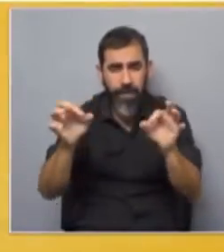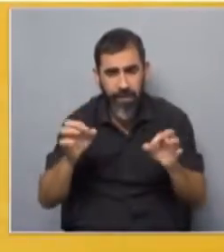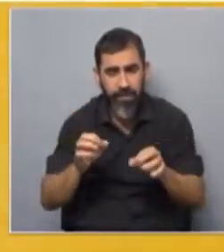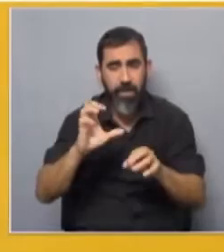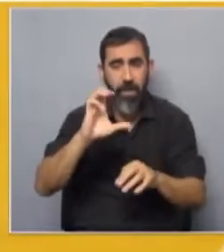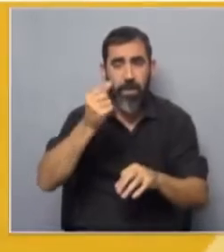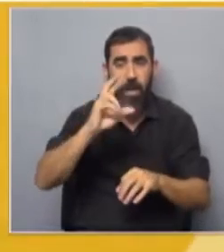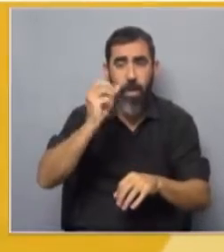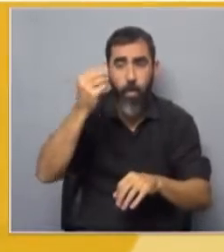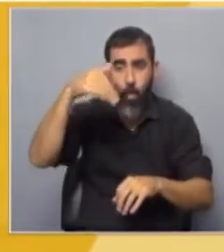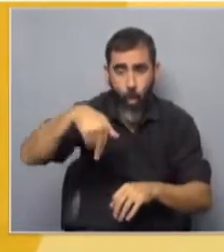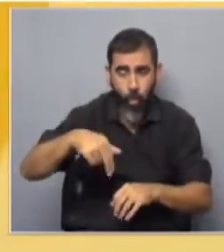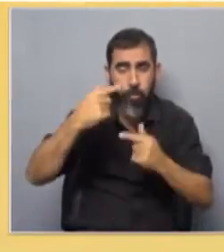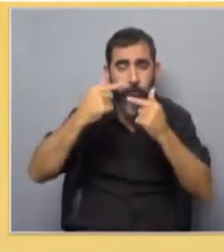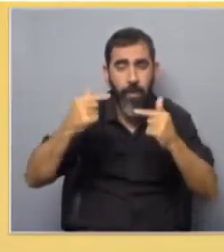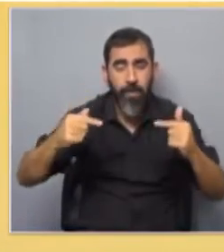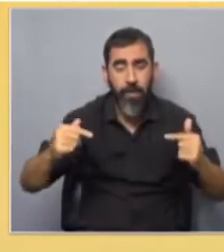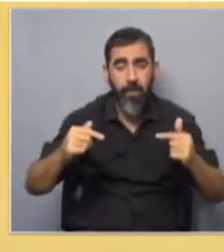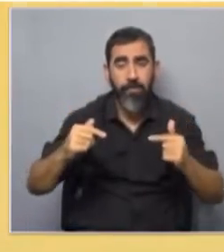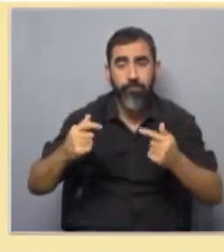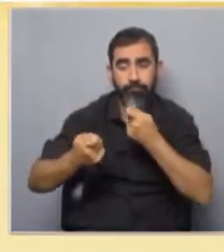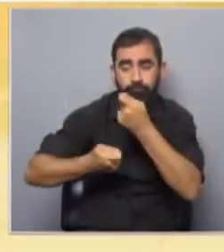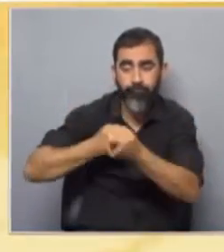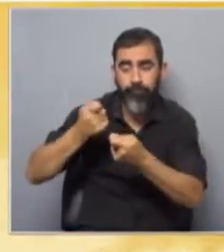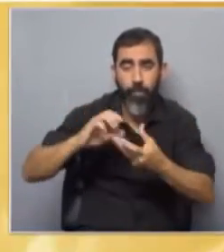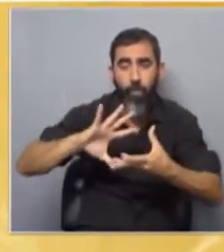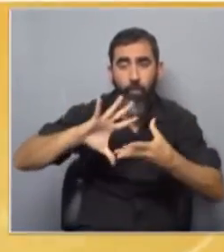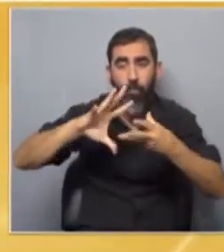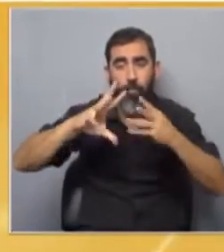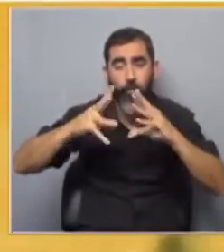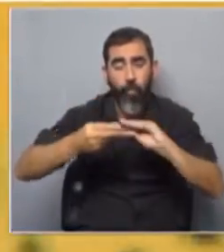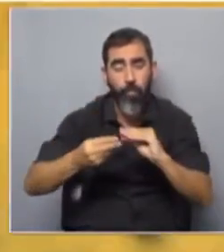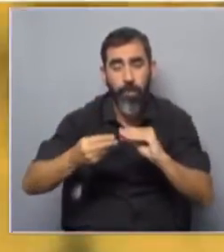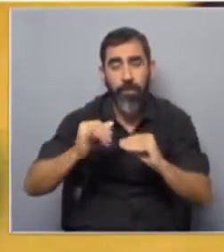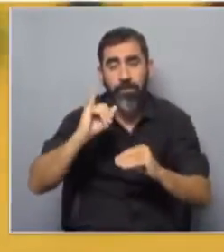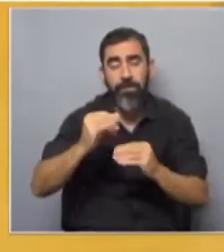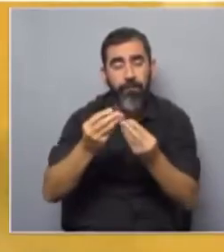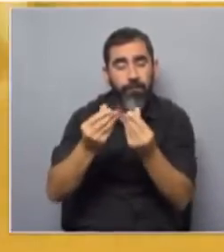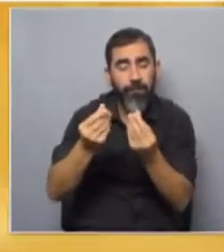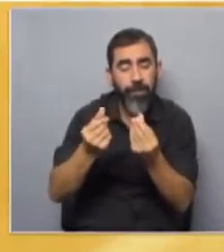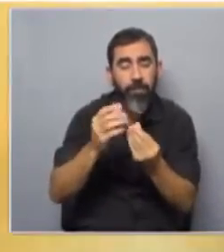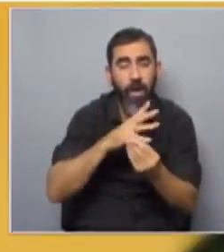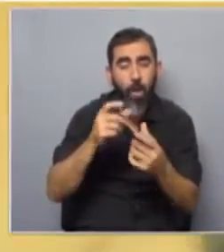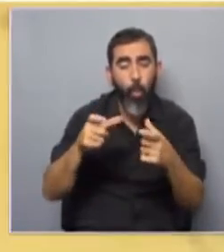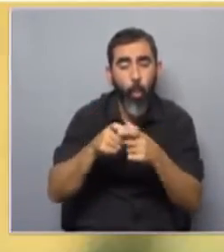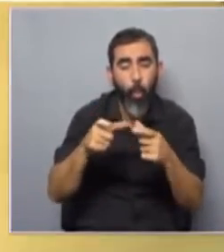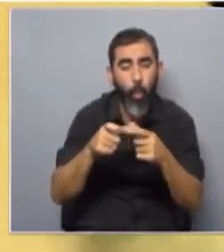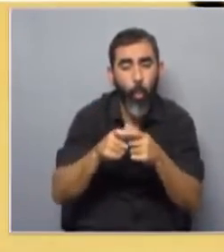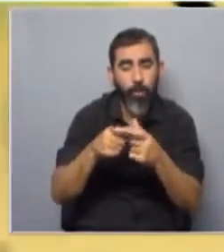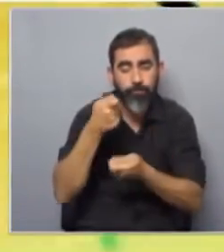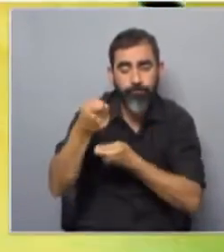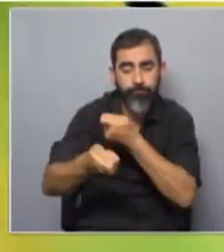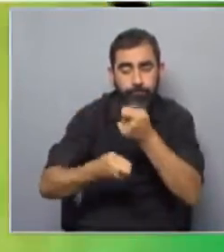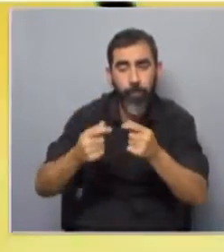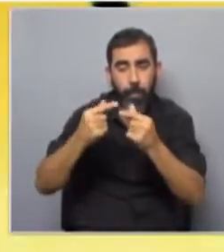carbones, materiales que le dan estructura al suelo. Si es un sedimento muy fino, hay materiales gruesos que aportan